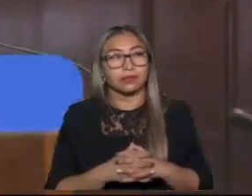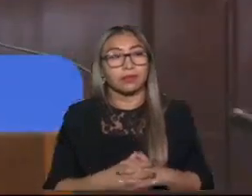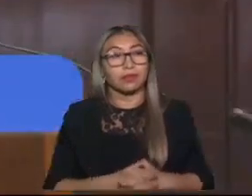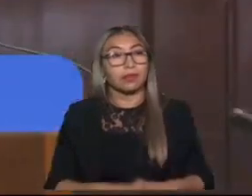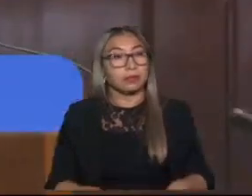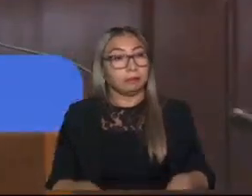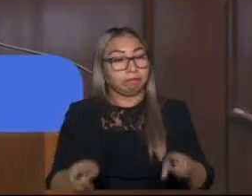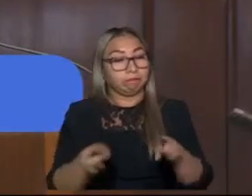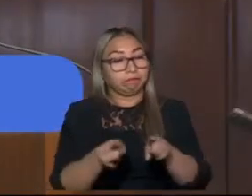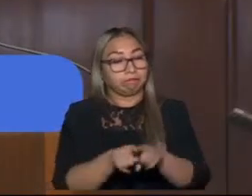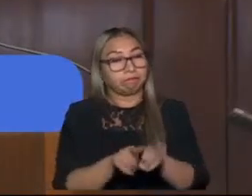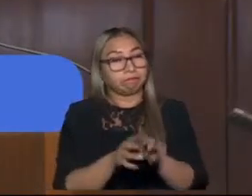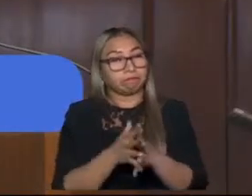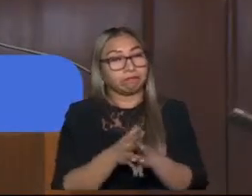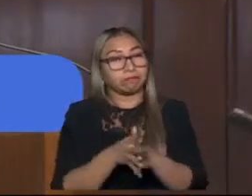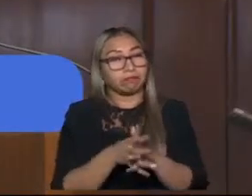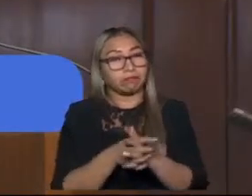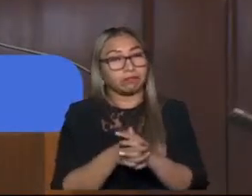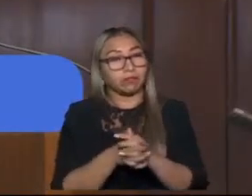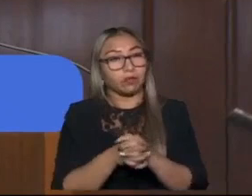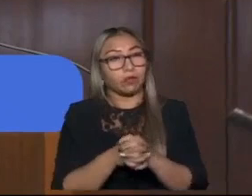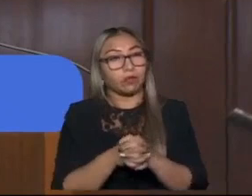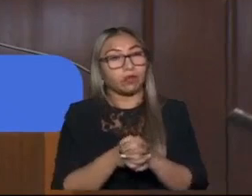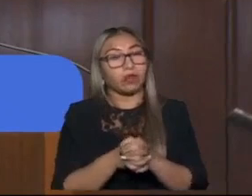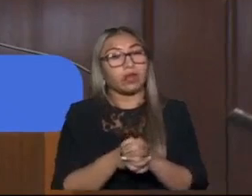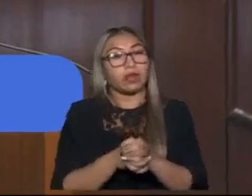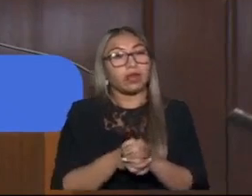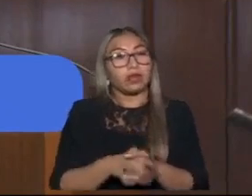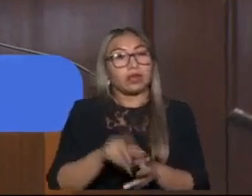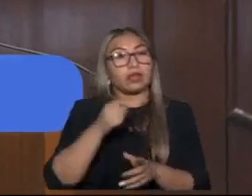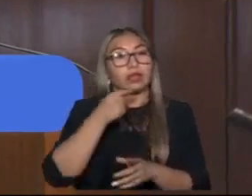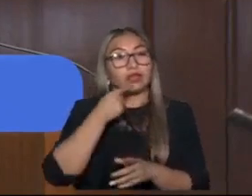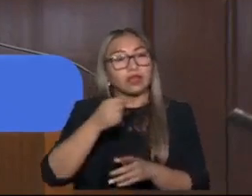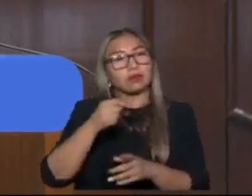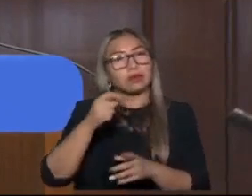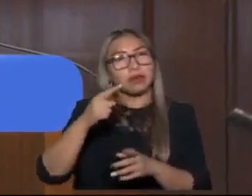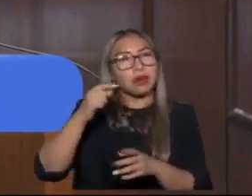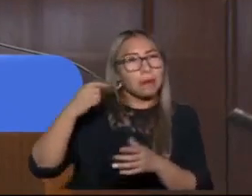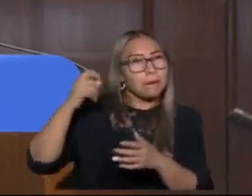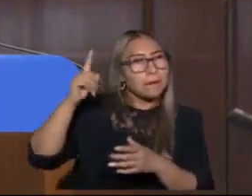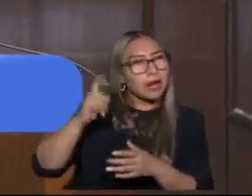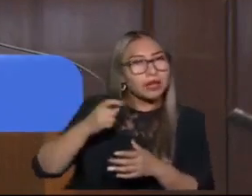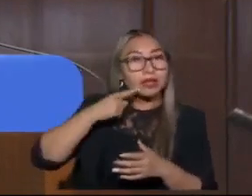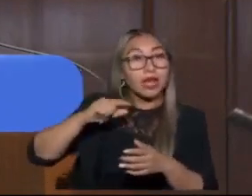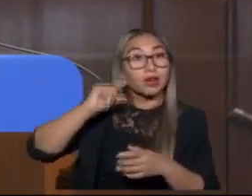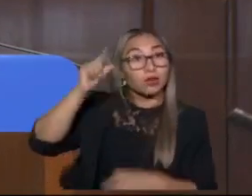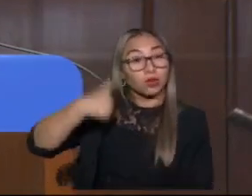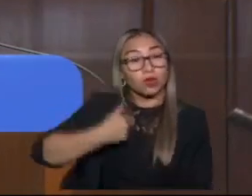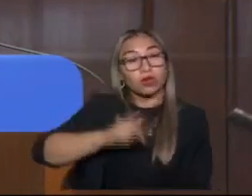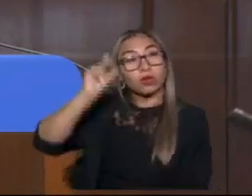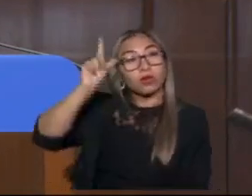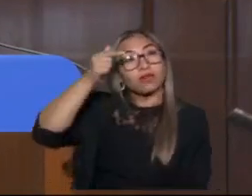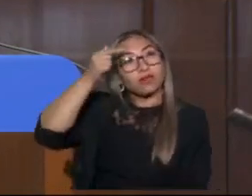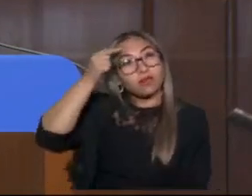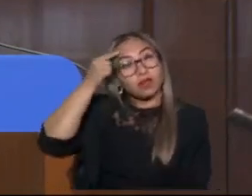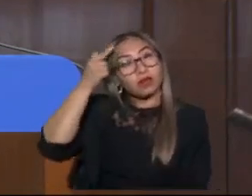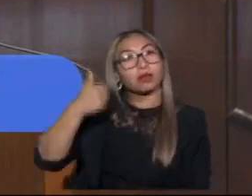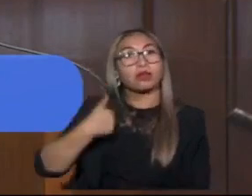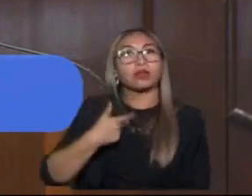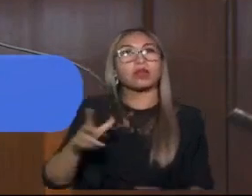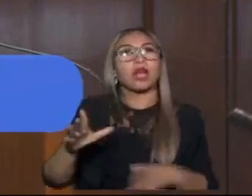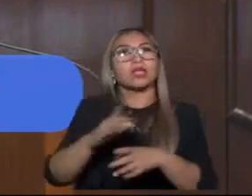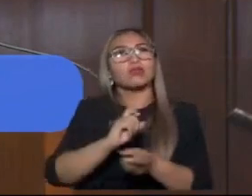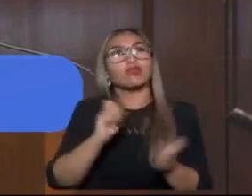Además, en el primer semestre de nuestro gobierno, nos enfocamos en resolver los